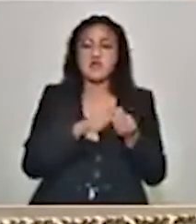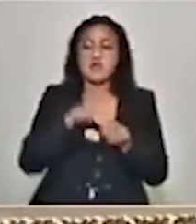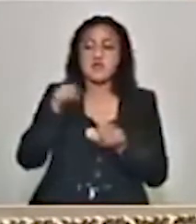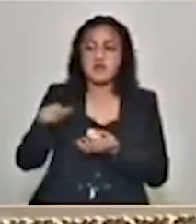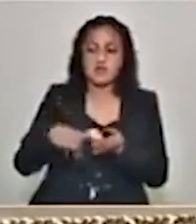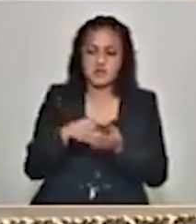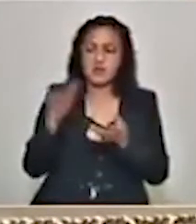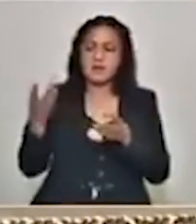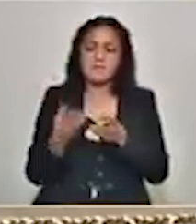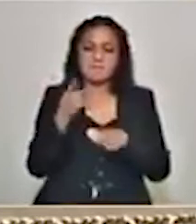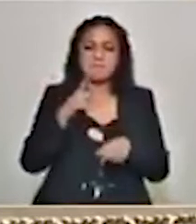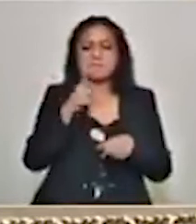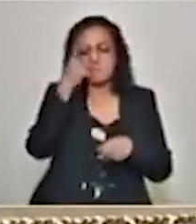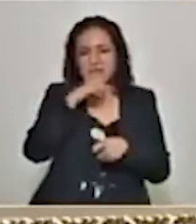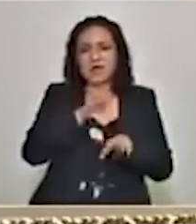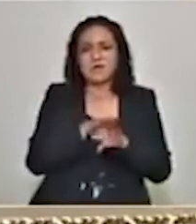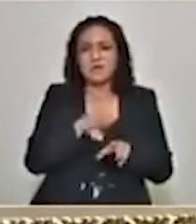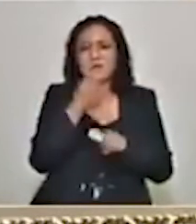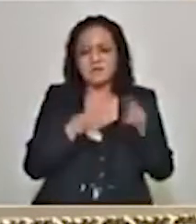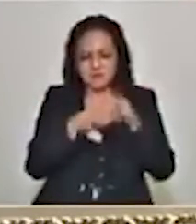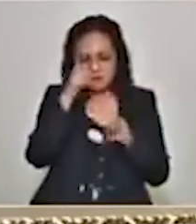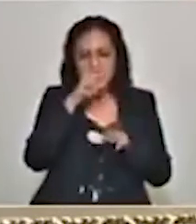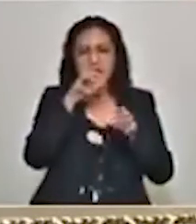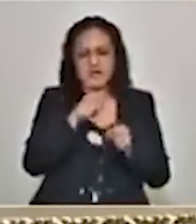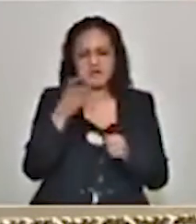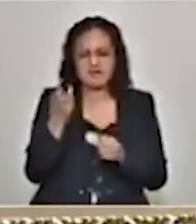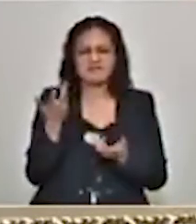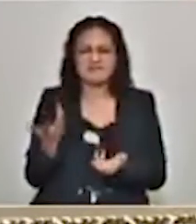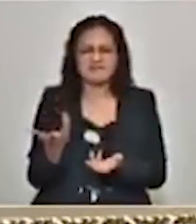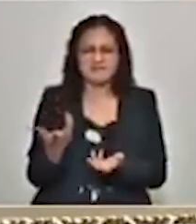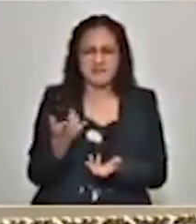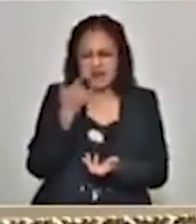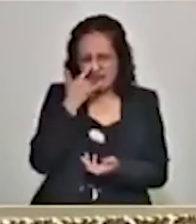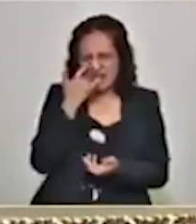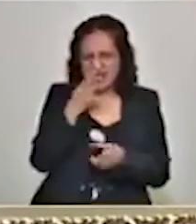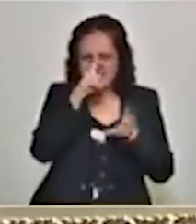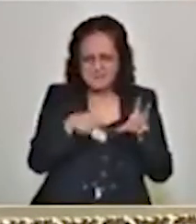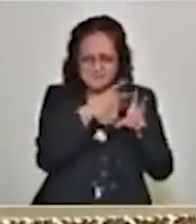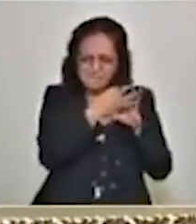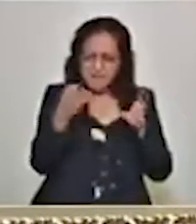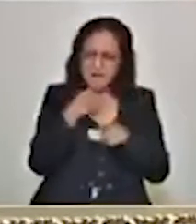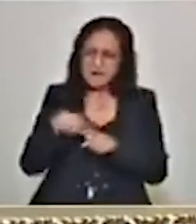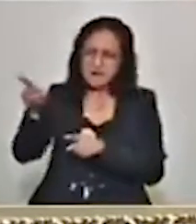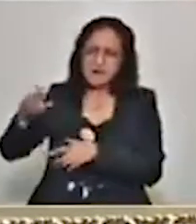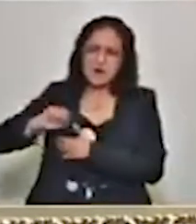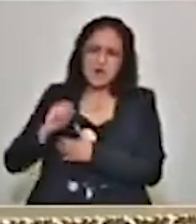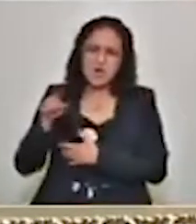piezas y hay detenidos de aquellos que tenían las